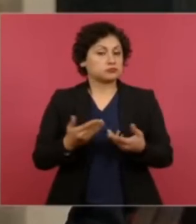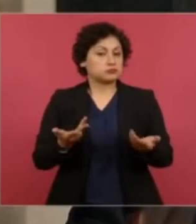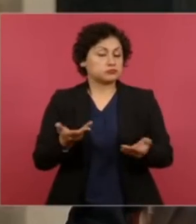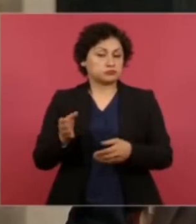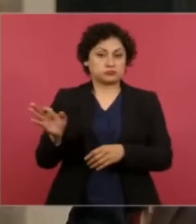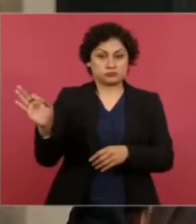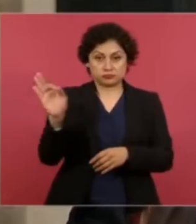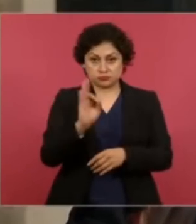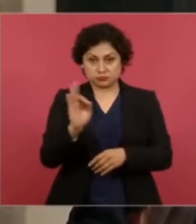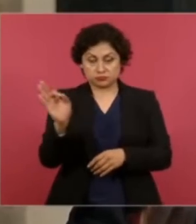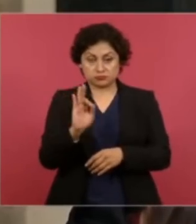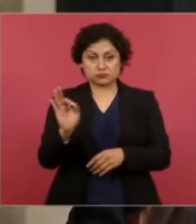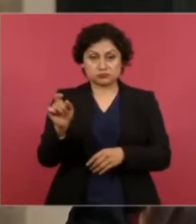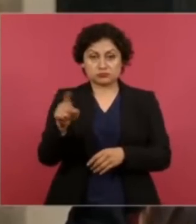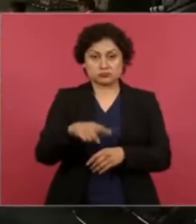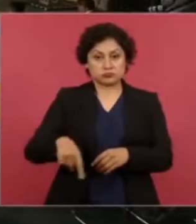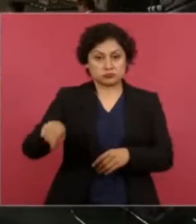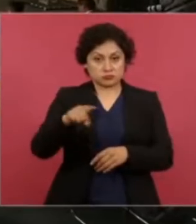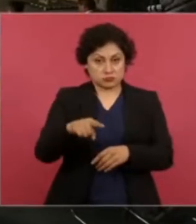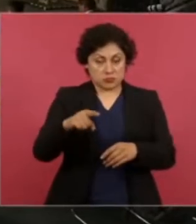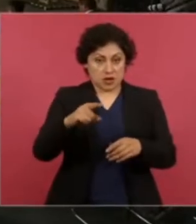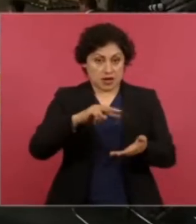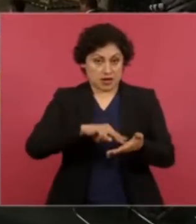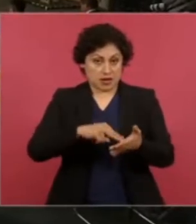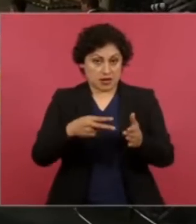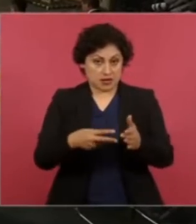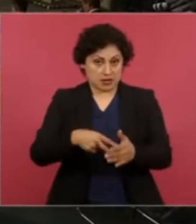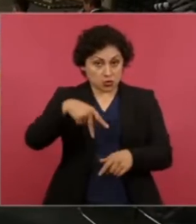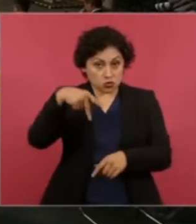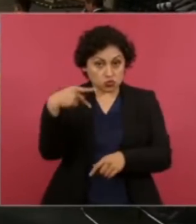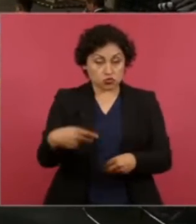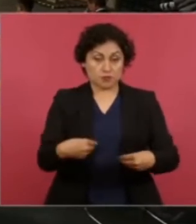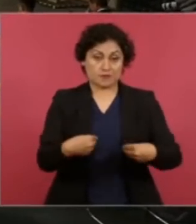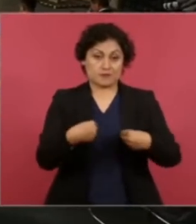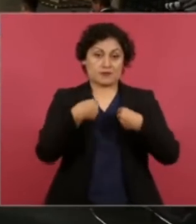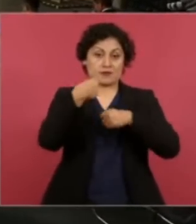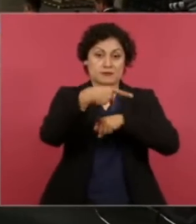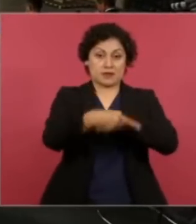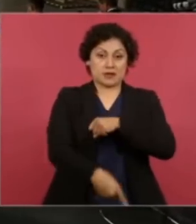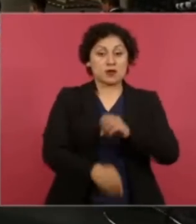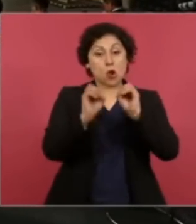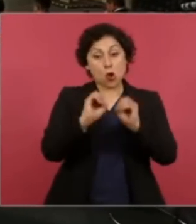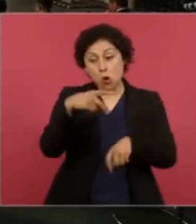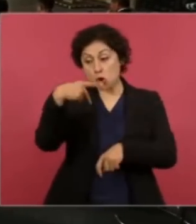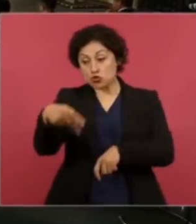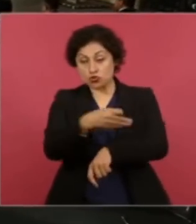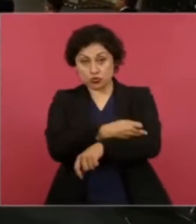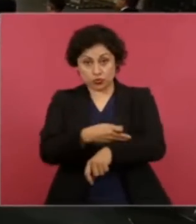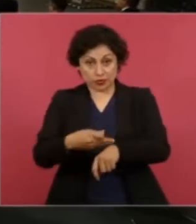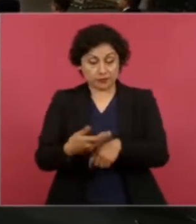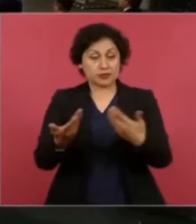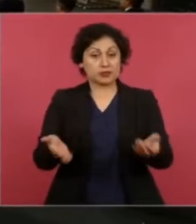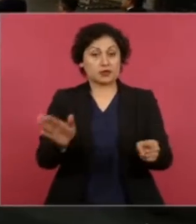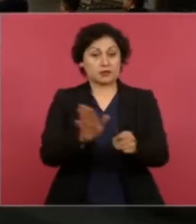dar domicilios, cuánto tienen, inclusive familiares, poniendo